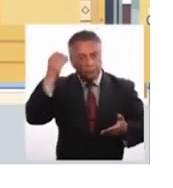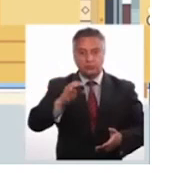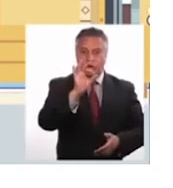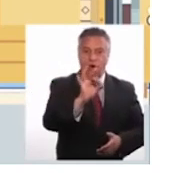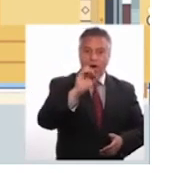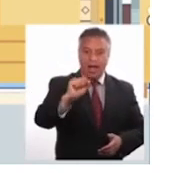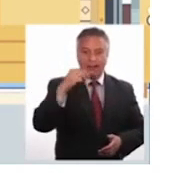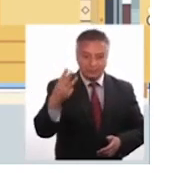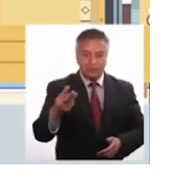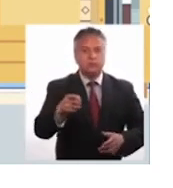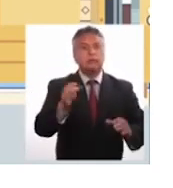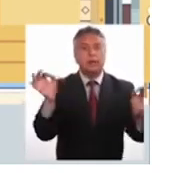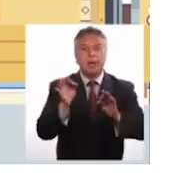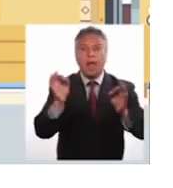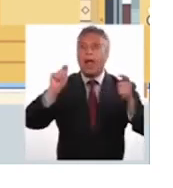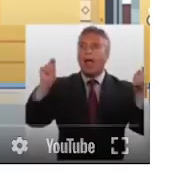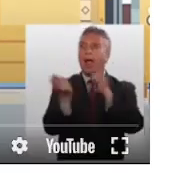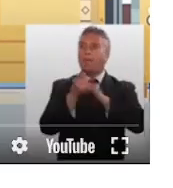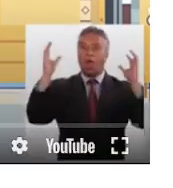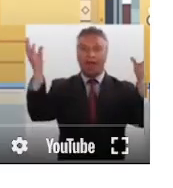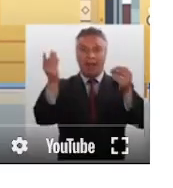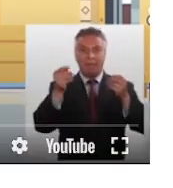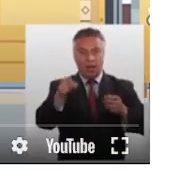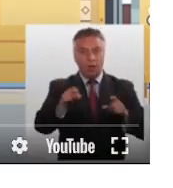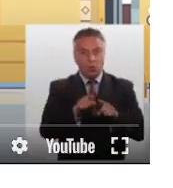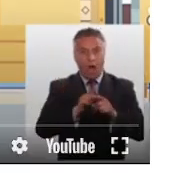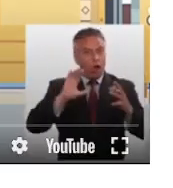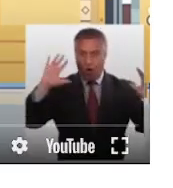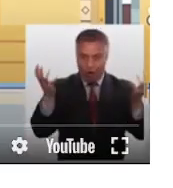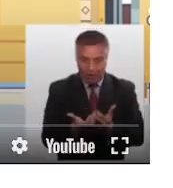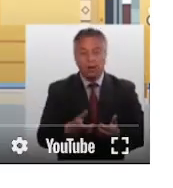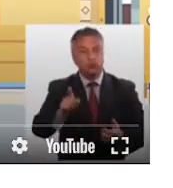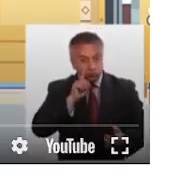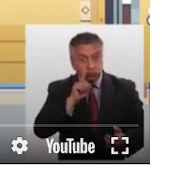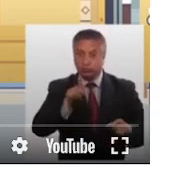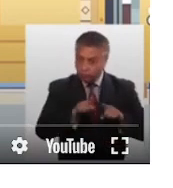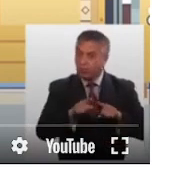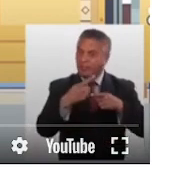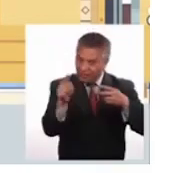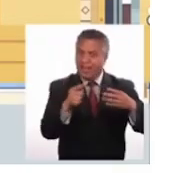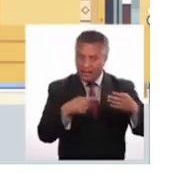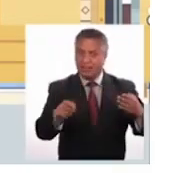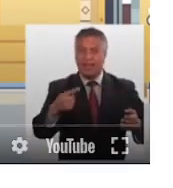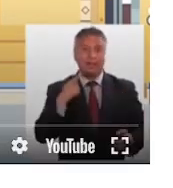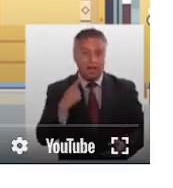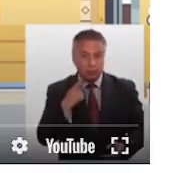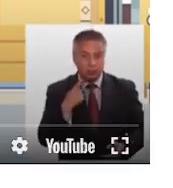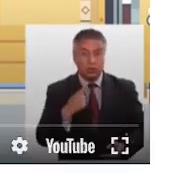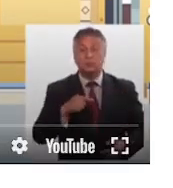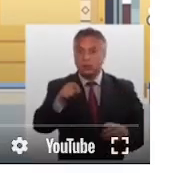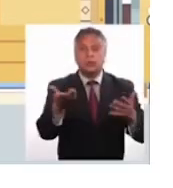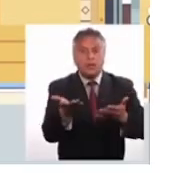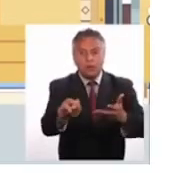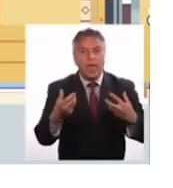aprendizaje, OA3, explicar el cambio climático como fenómeno global, incluyendo controversias sobre sus múltiples causas,